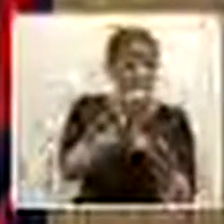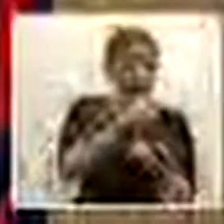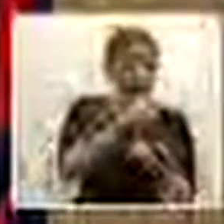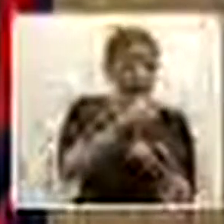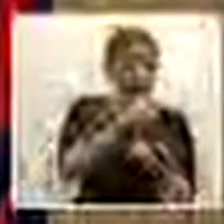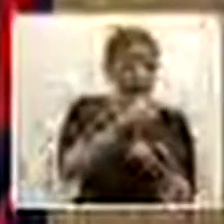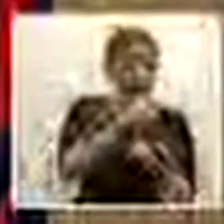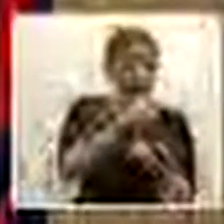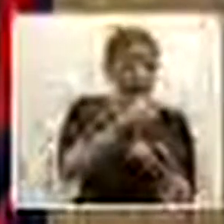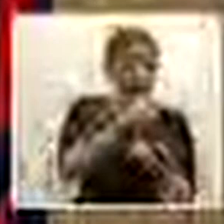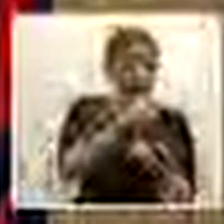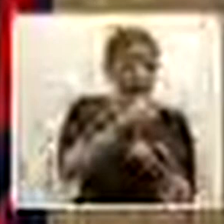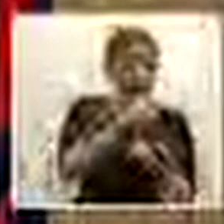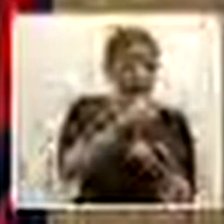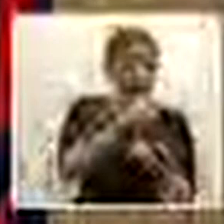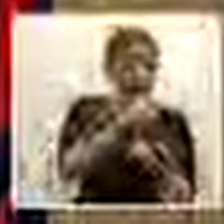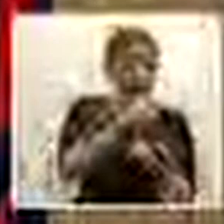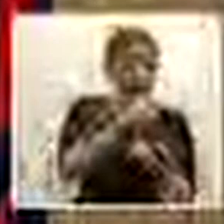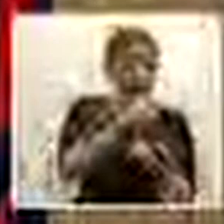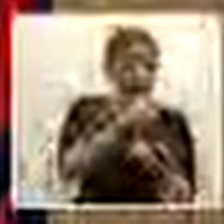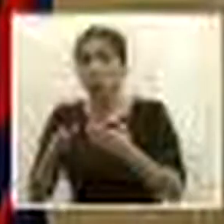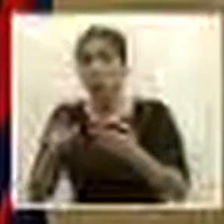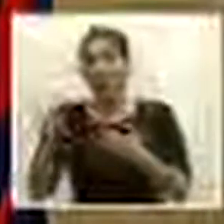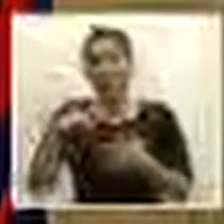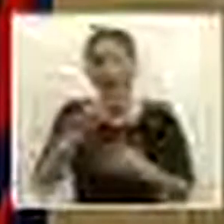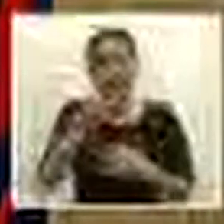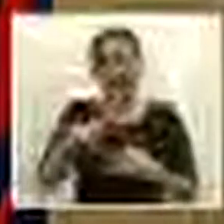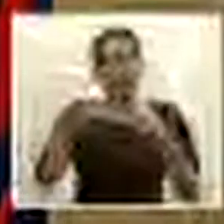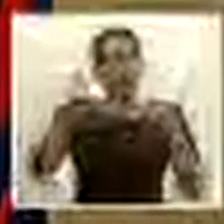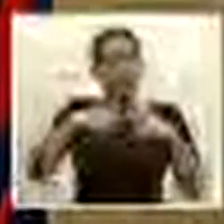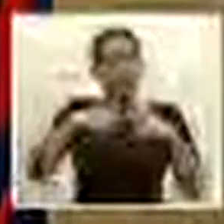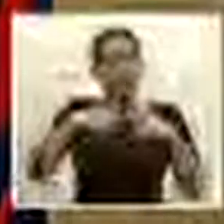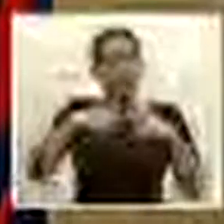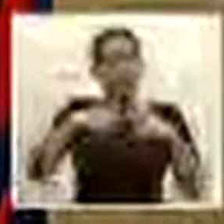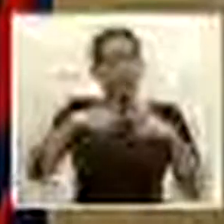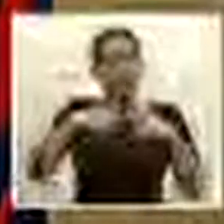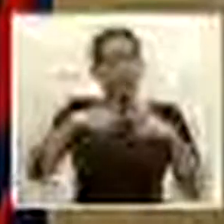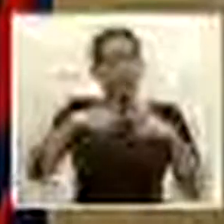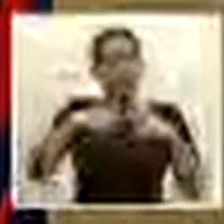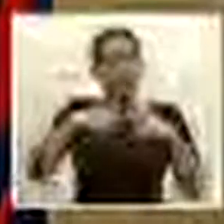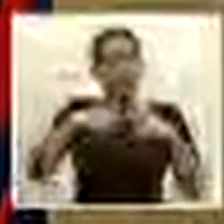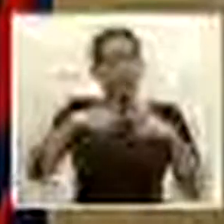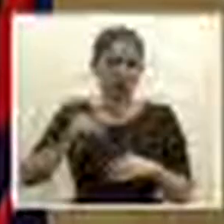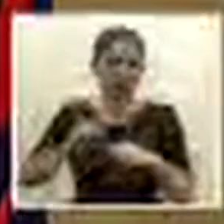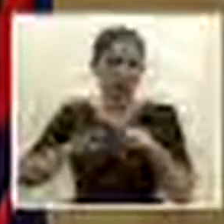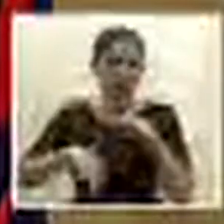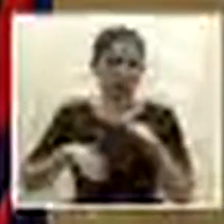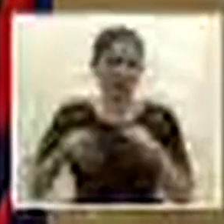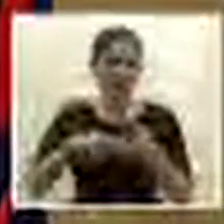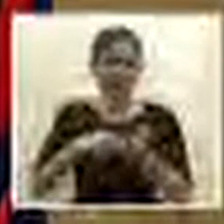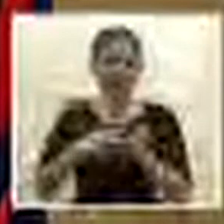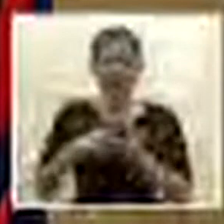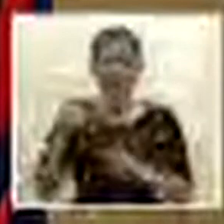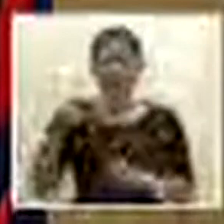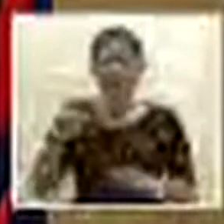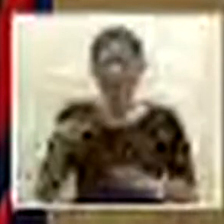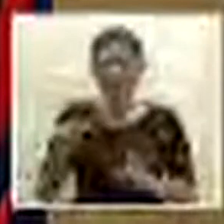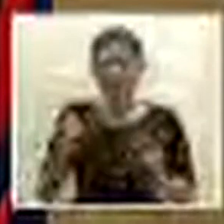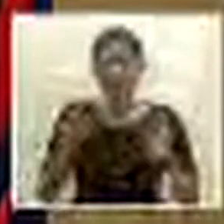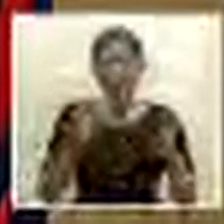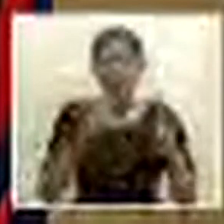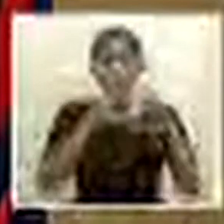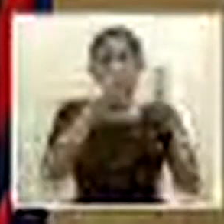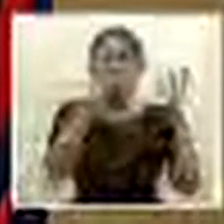Rica al día de hoy sigue estando por debajo del 0.5%. Eso es un número bajo en términos